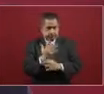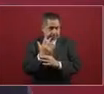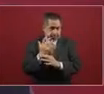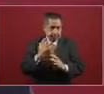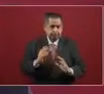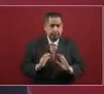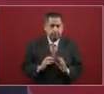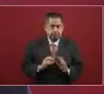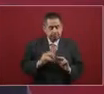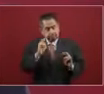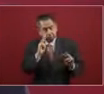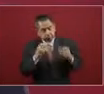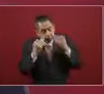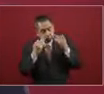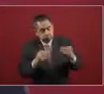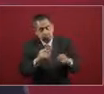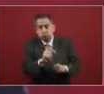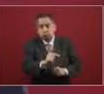y se puede constatar.